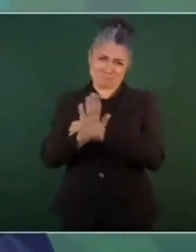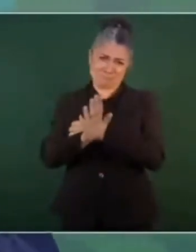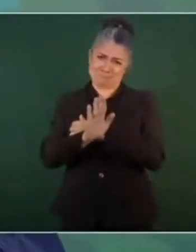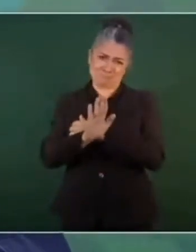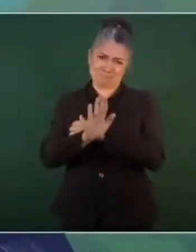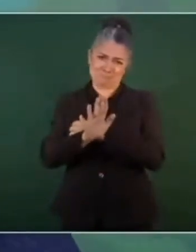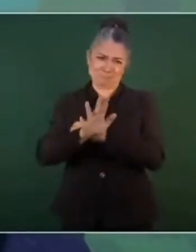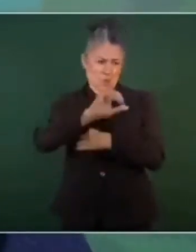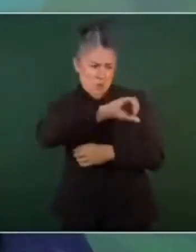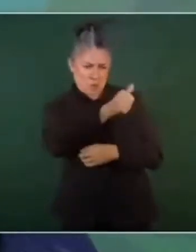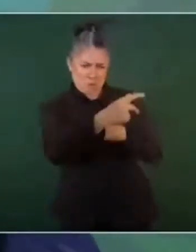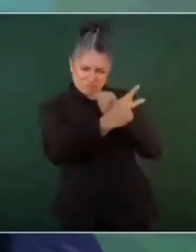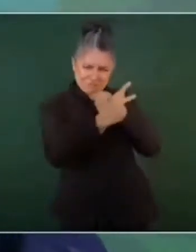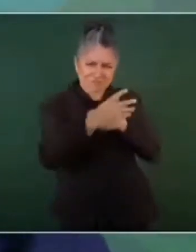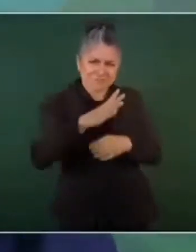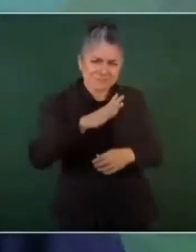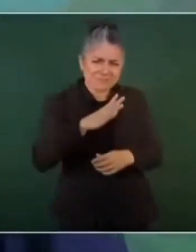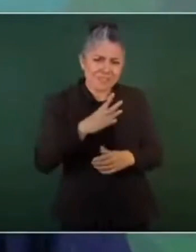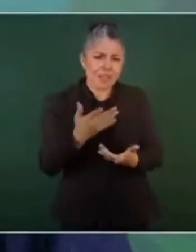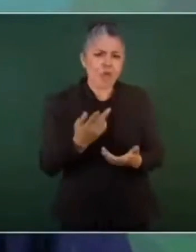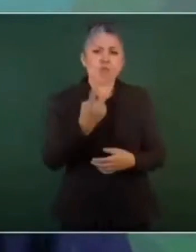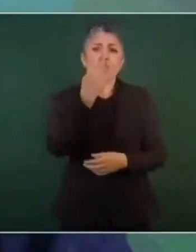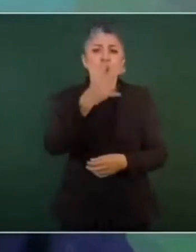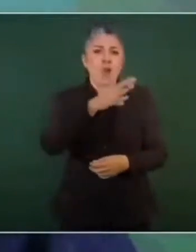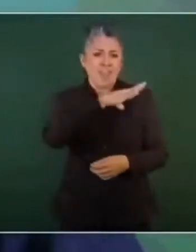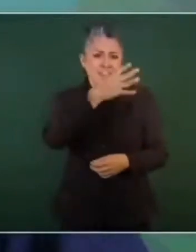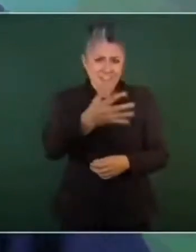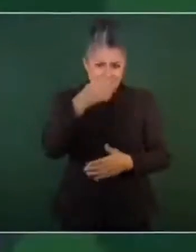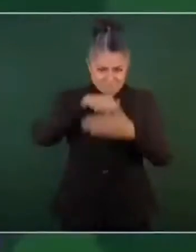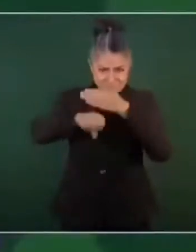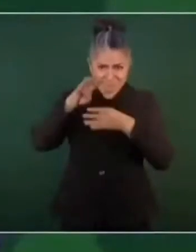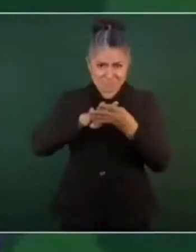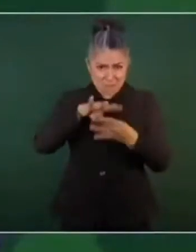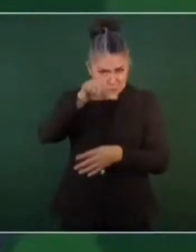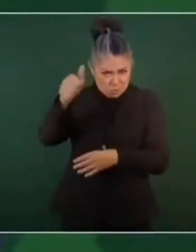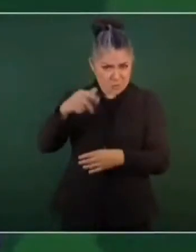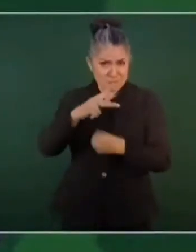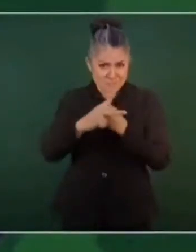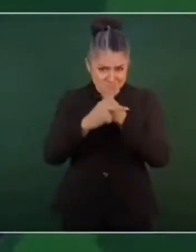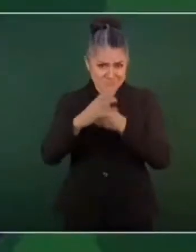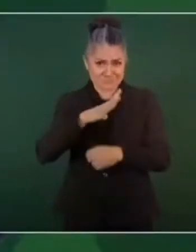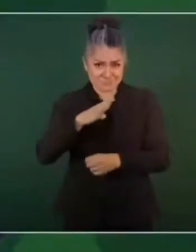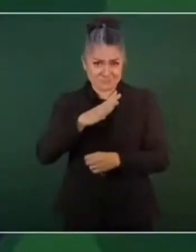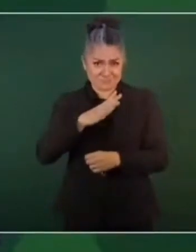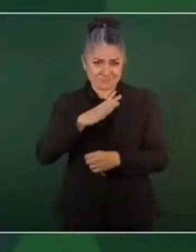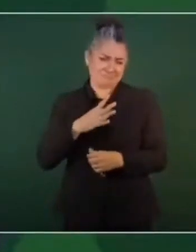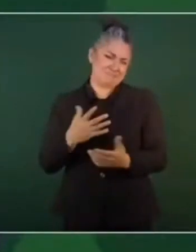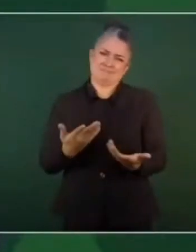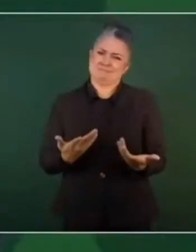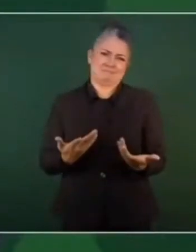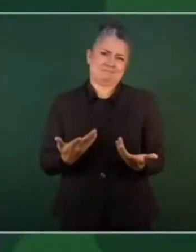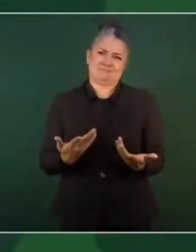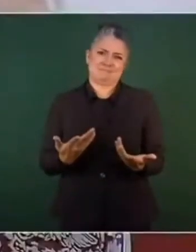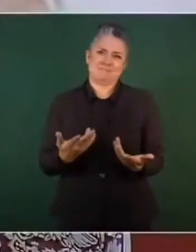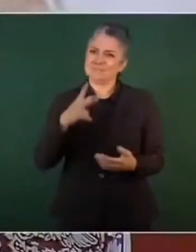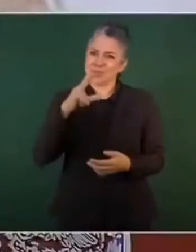hay dos generales presos por el mismo asunto